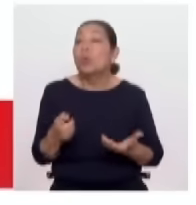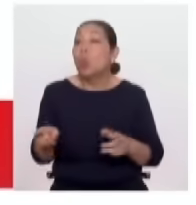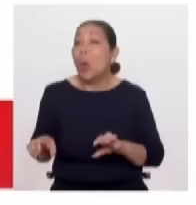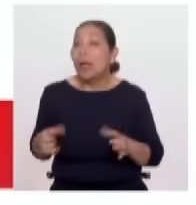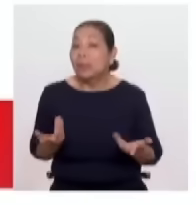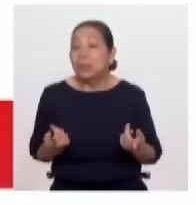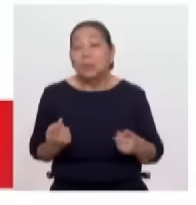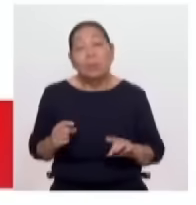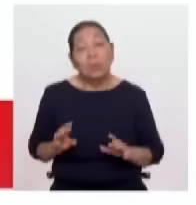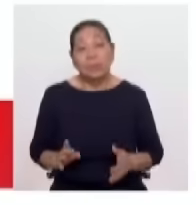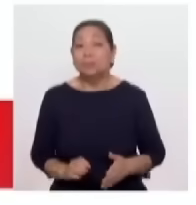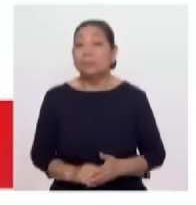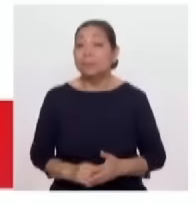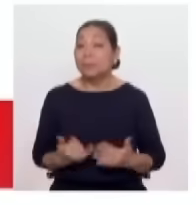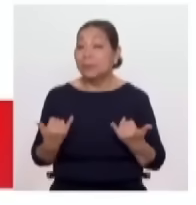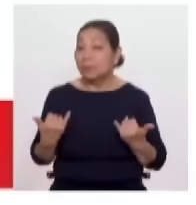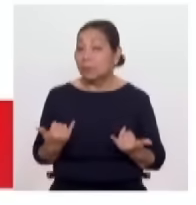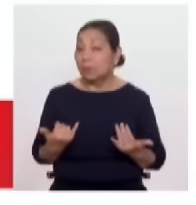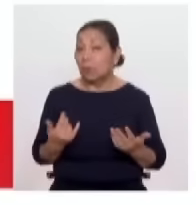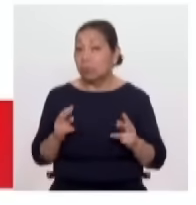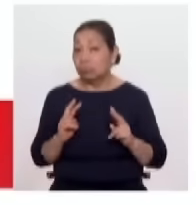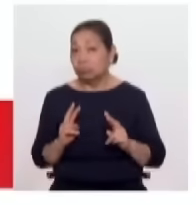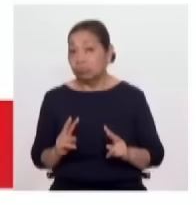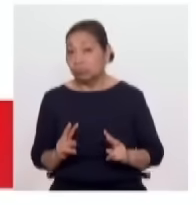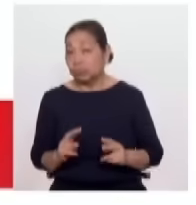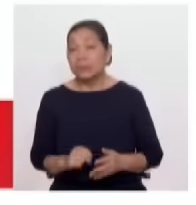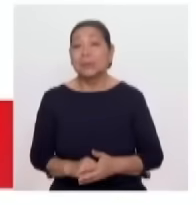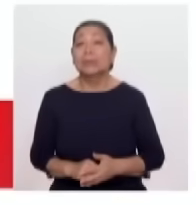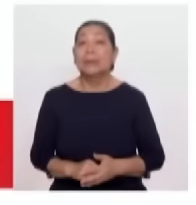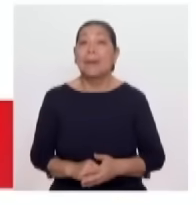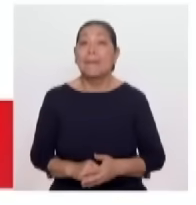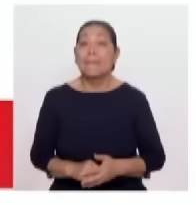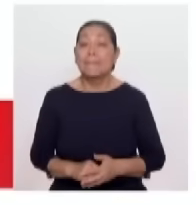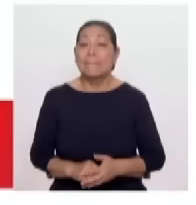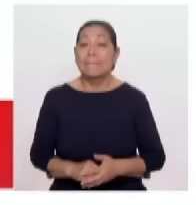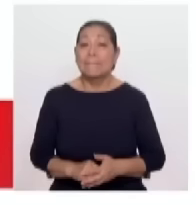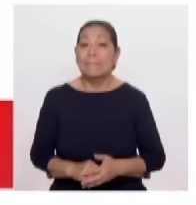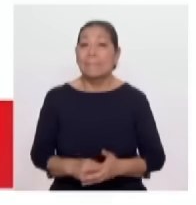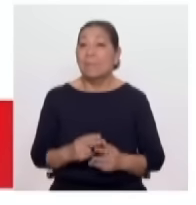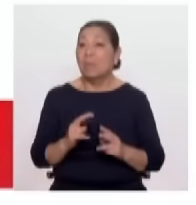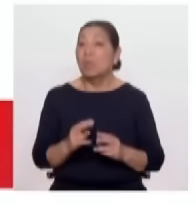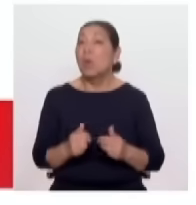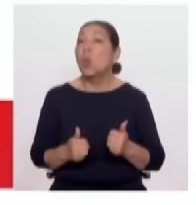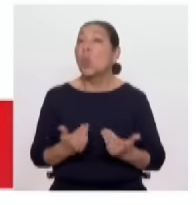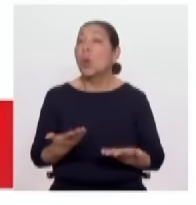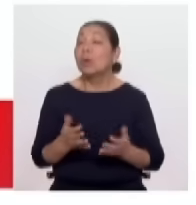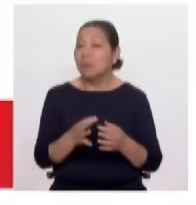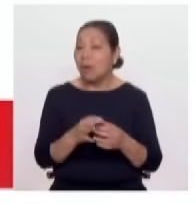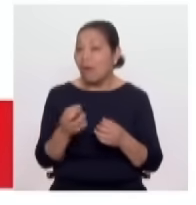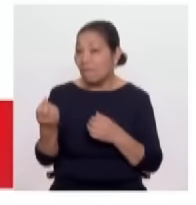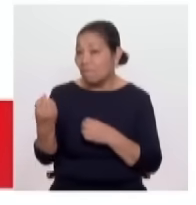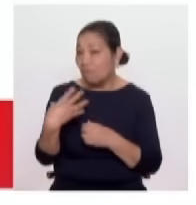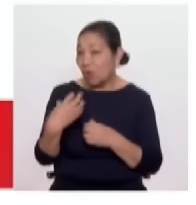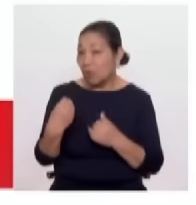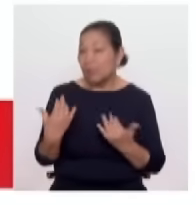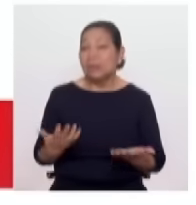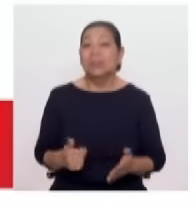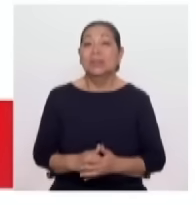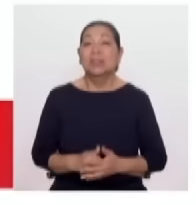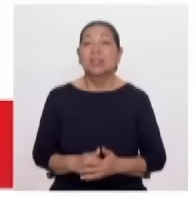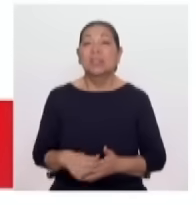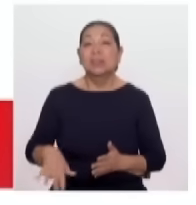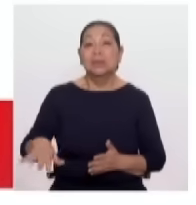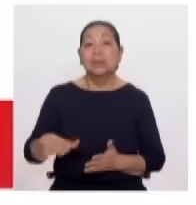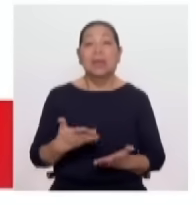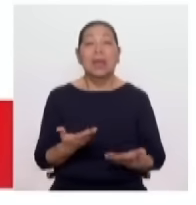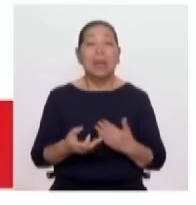estos casos. Nosotros estamos muy pendientes, María Fernanda, Omar, de ver cuál es la información que nos llega desde